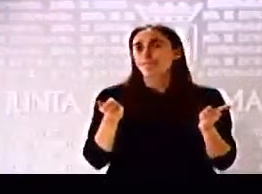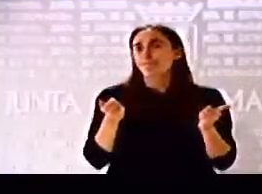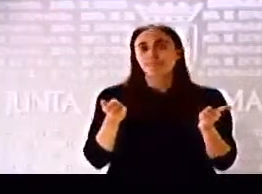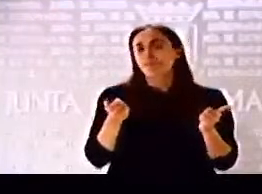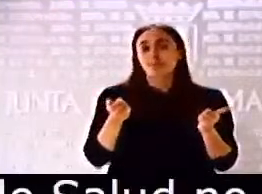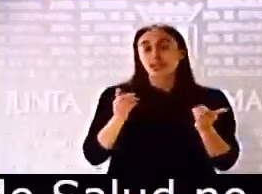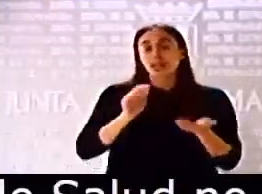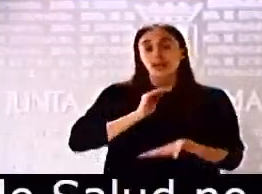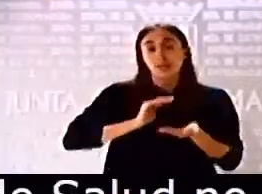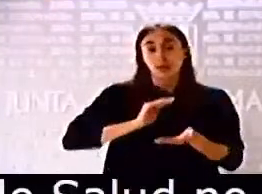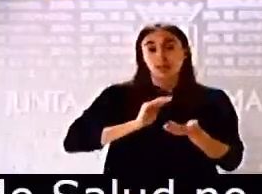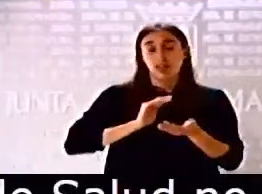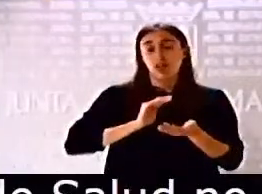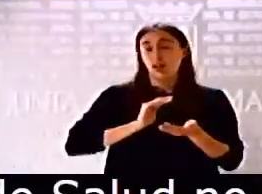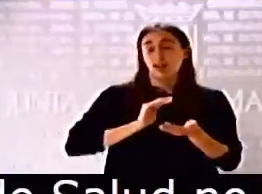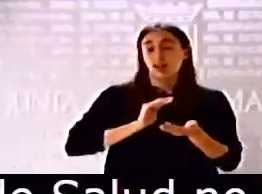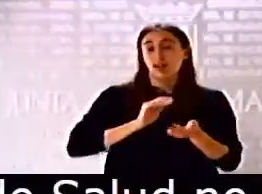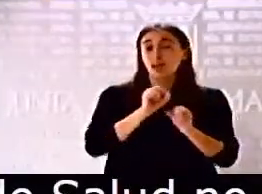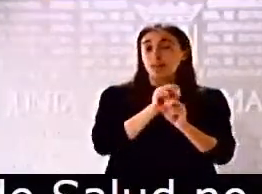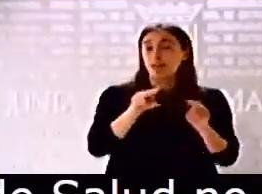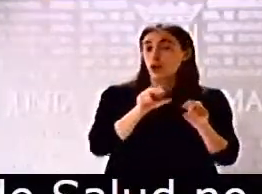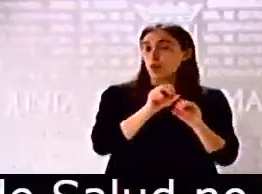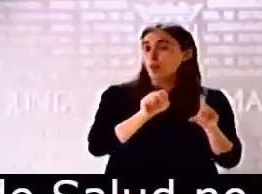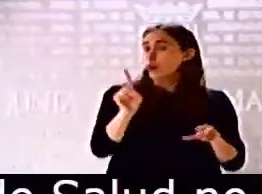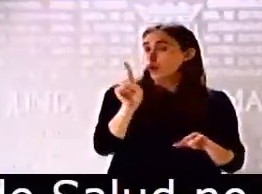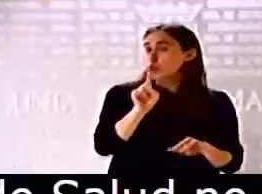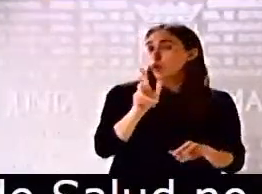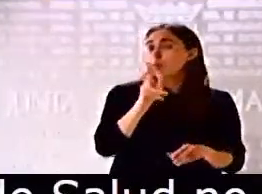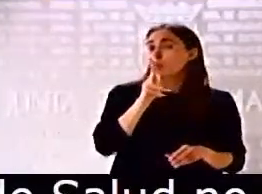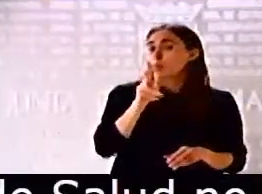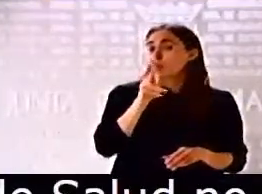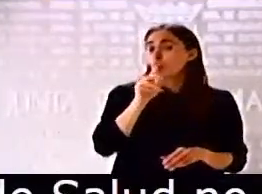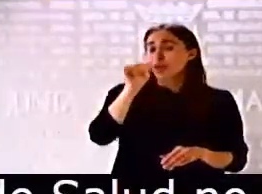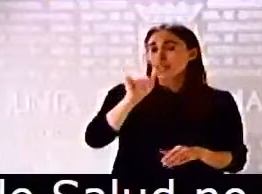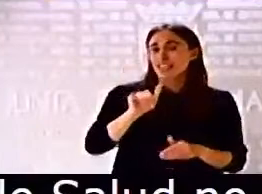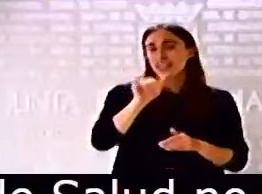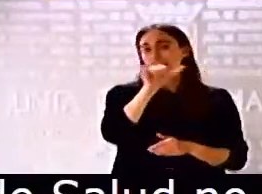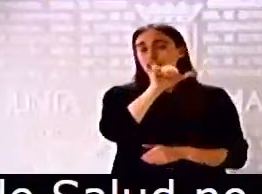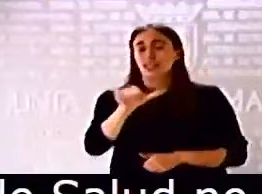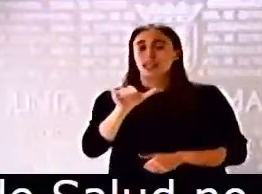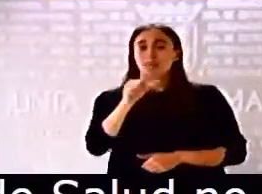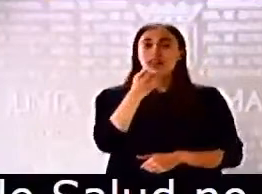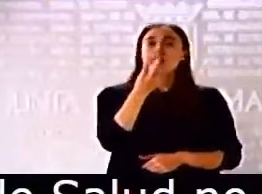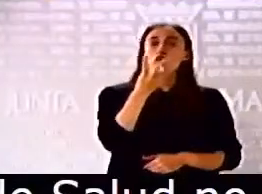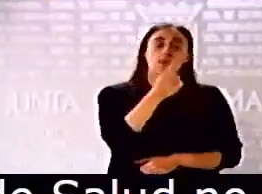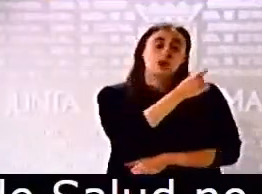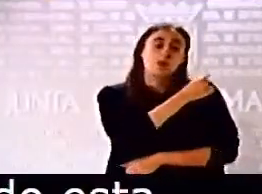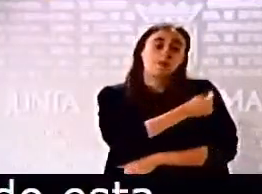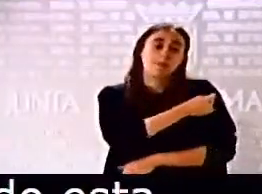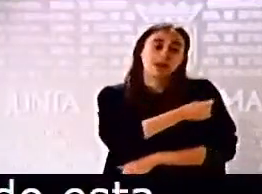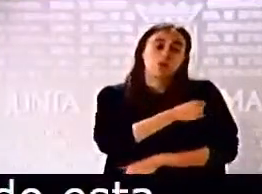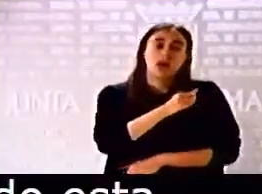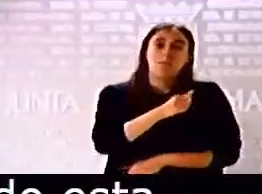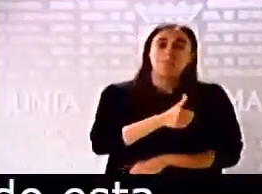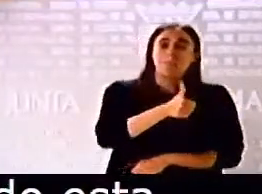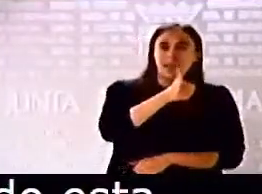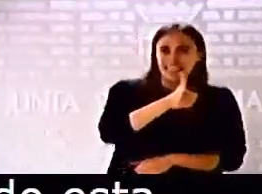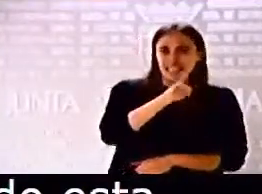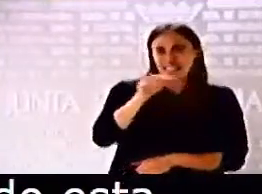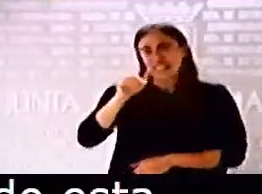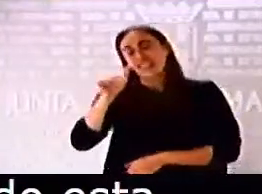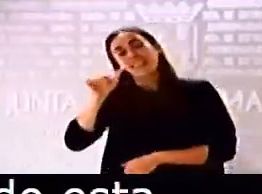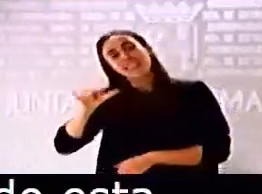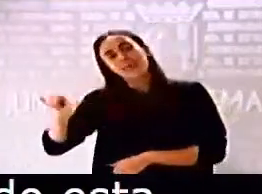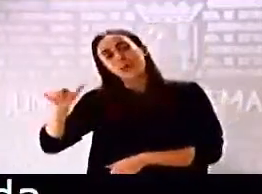disminuida porque hayan llegado esta semana más dosis que la semana pasada. Al contrario, las dosis que han llegado hemos